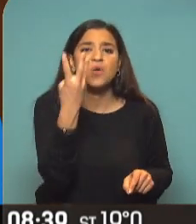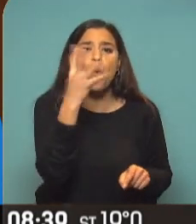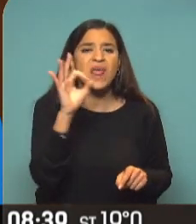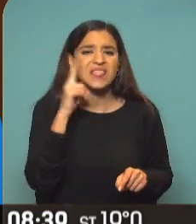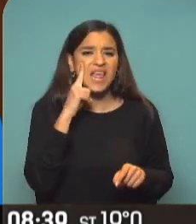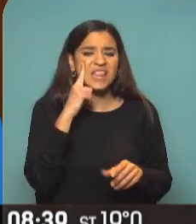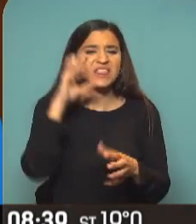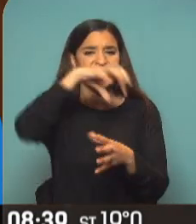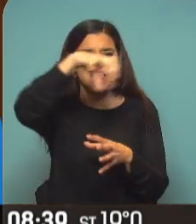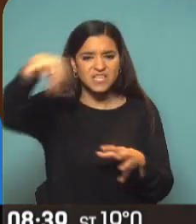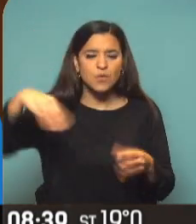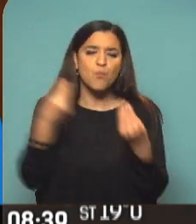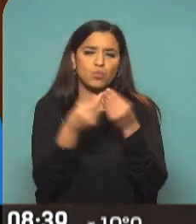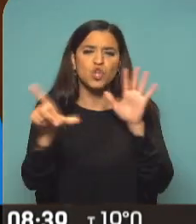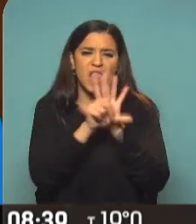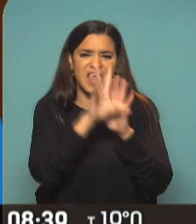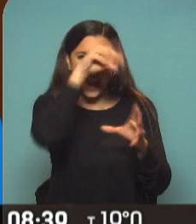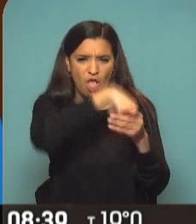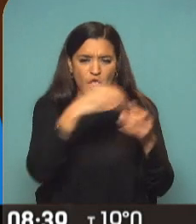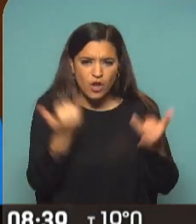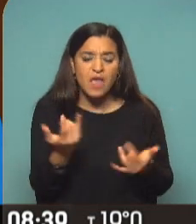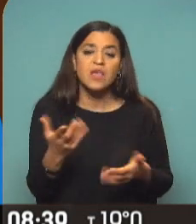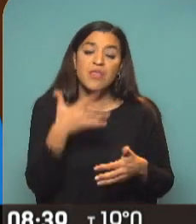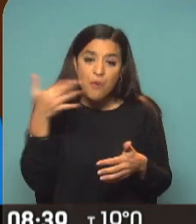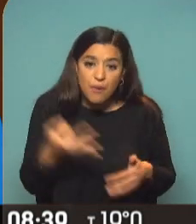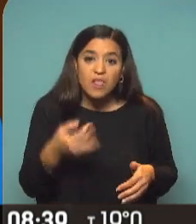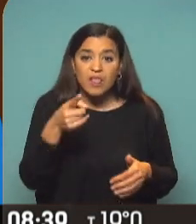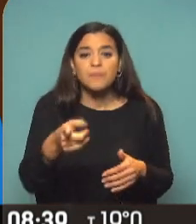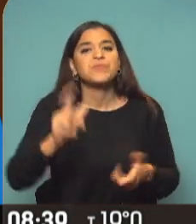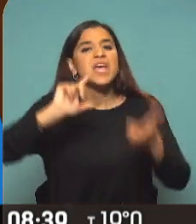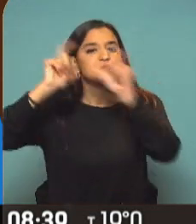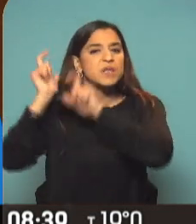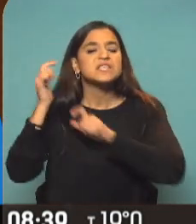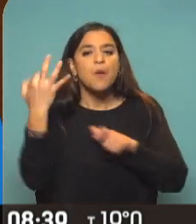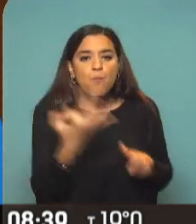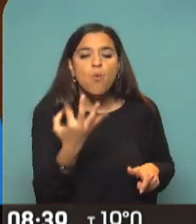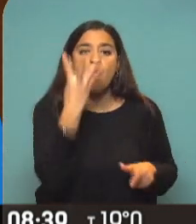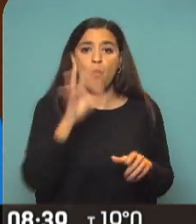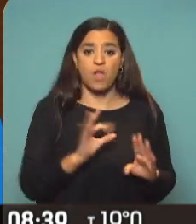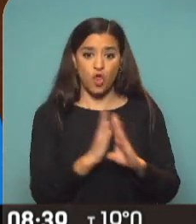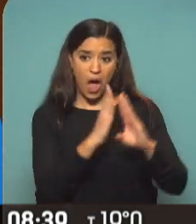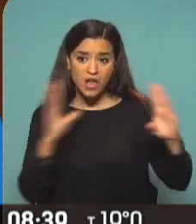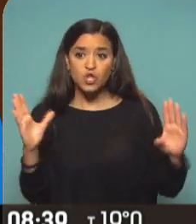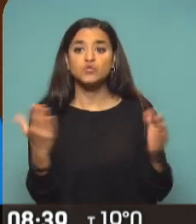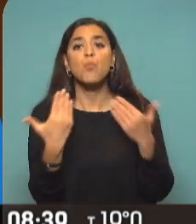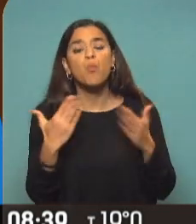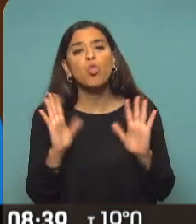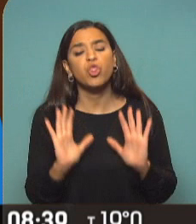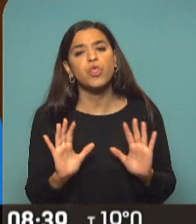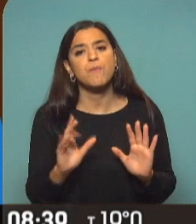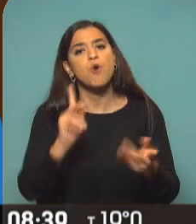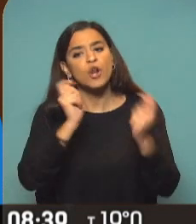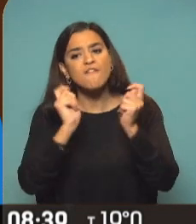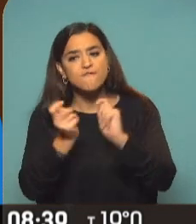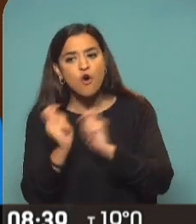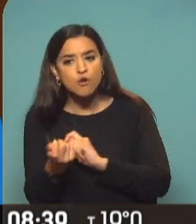intendencias, tiene muchísimos legisladores, y la verdad que fue una experiencia muy buena en estos 4 años, donde hemos podido hacer